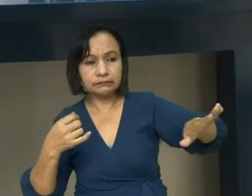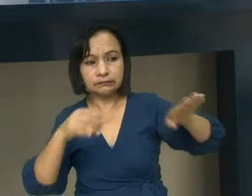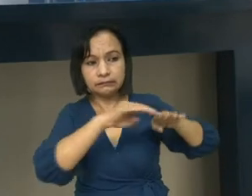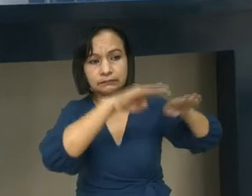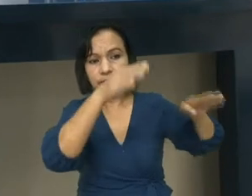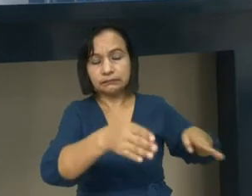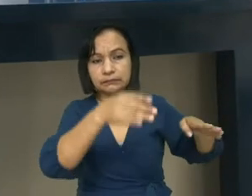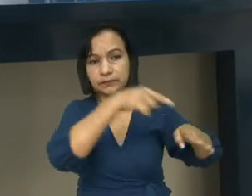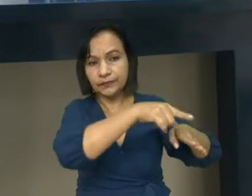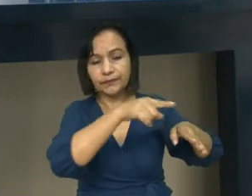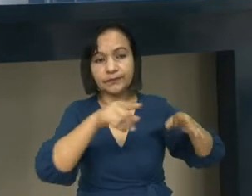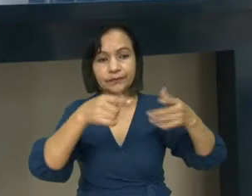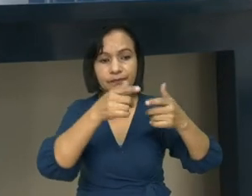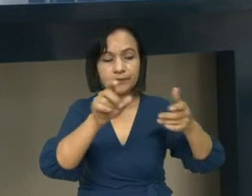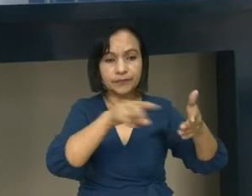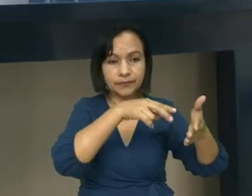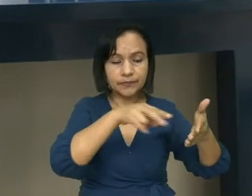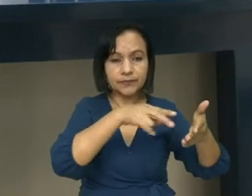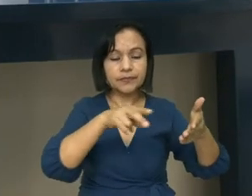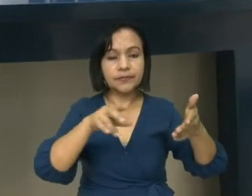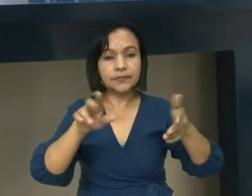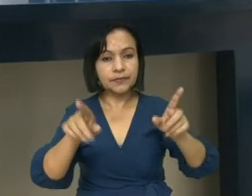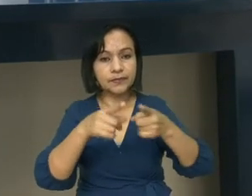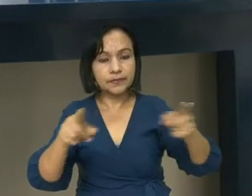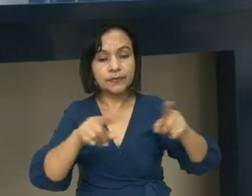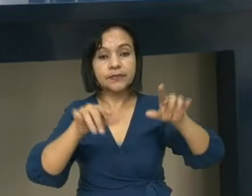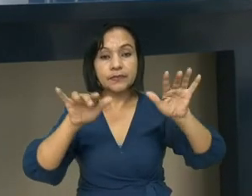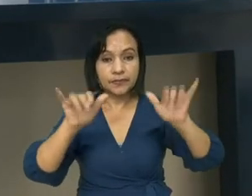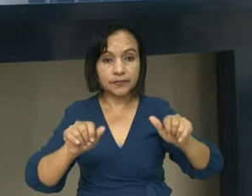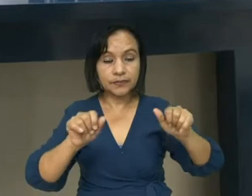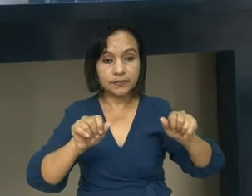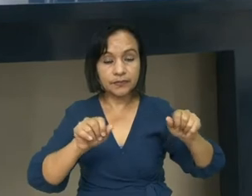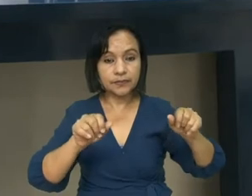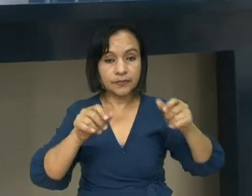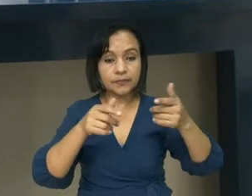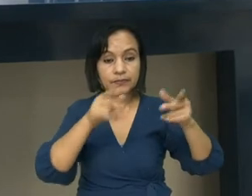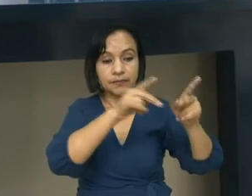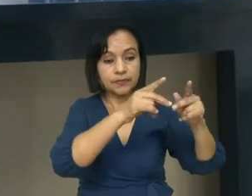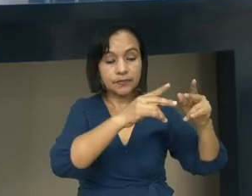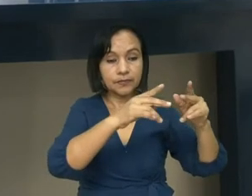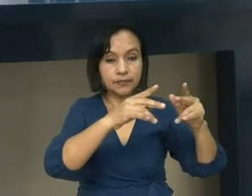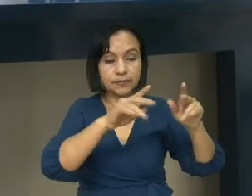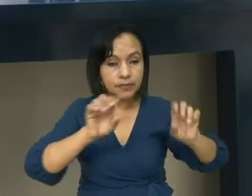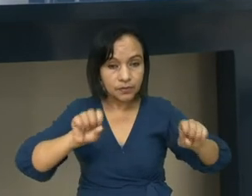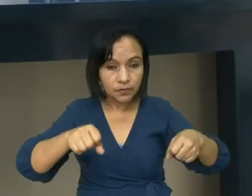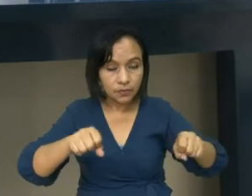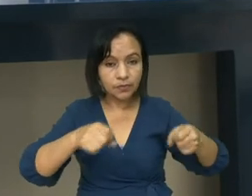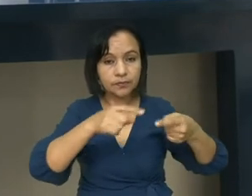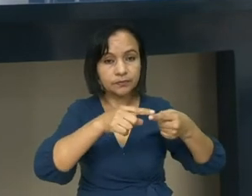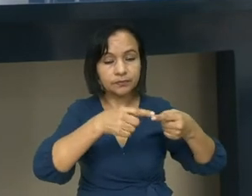haber conjuntos de rock, DJ, y ya están instalados unos toldos de patrocinadores del MotoFest, donde van a